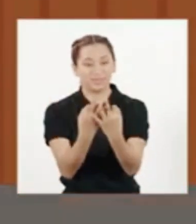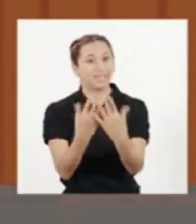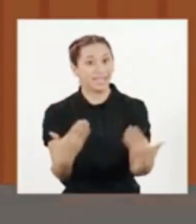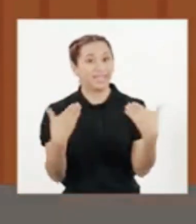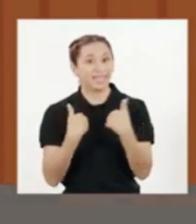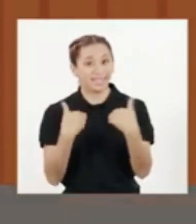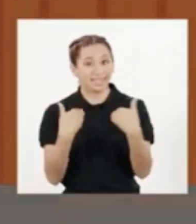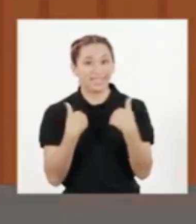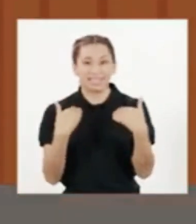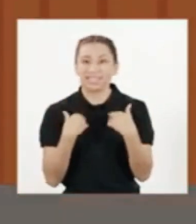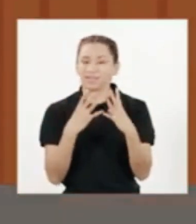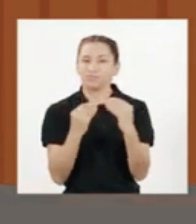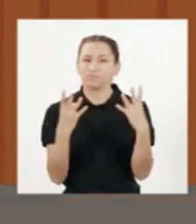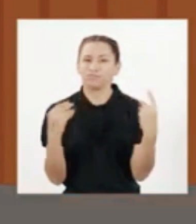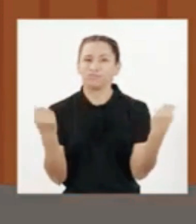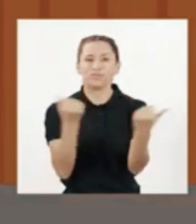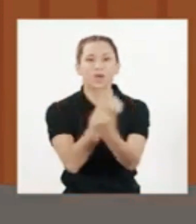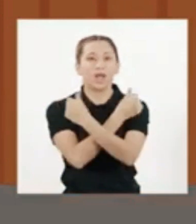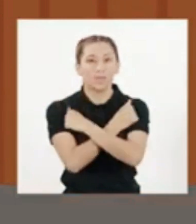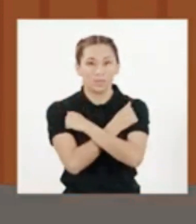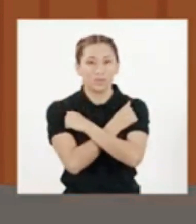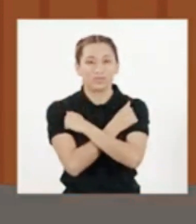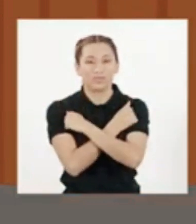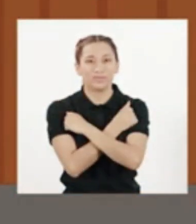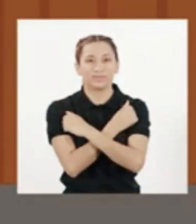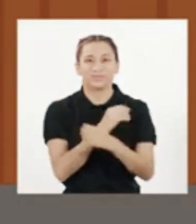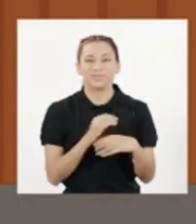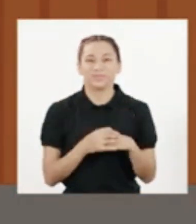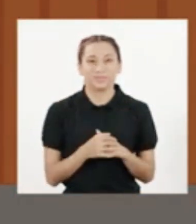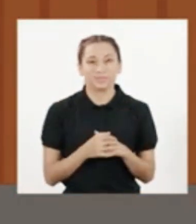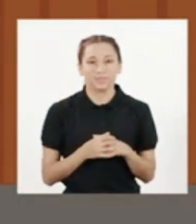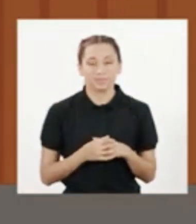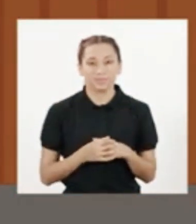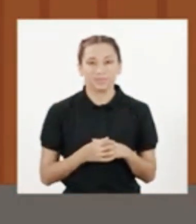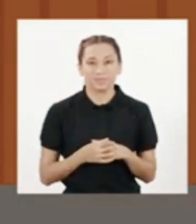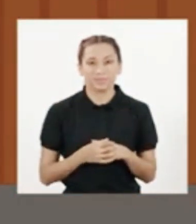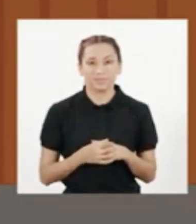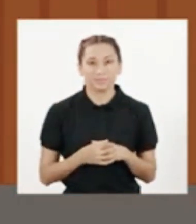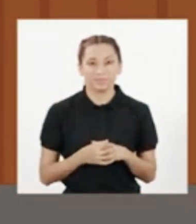familias existe el amor.